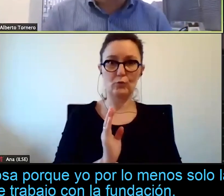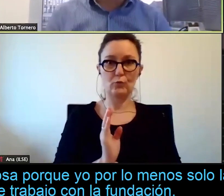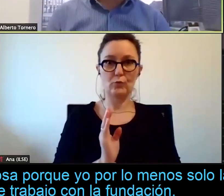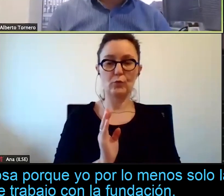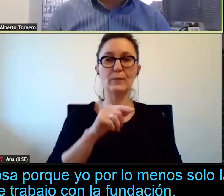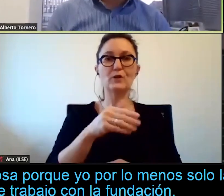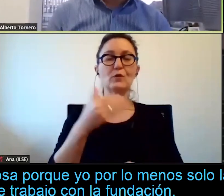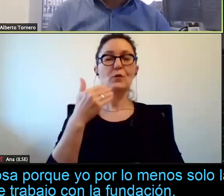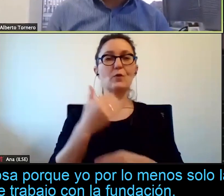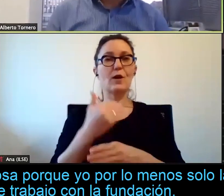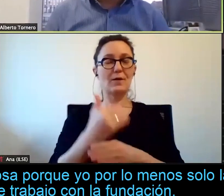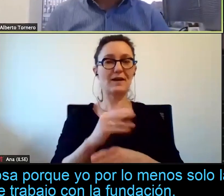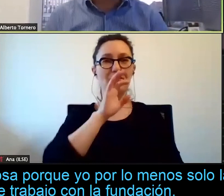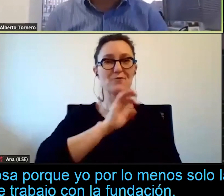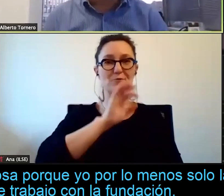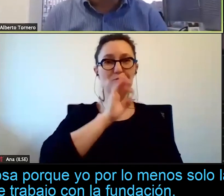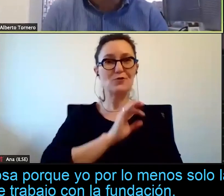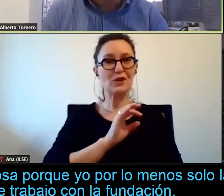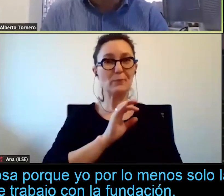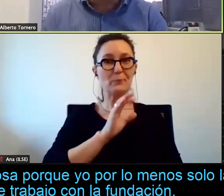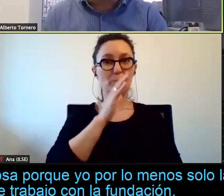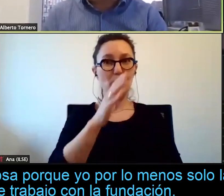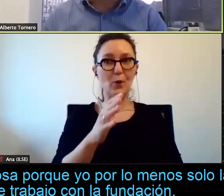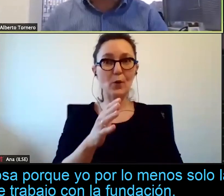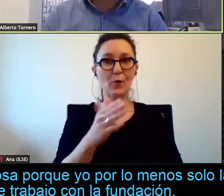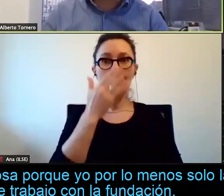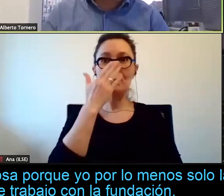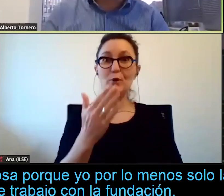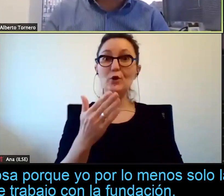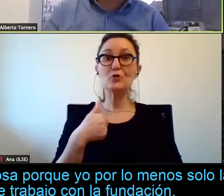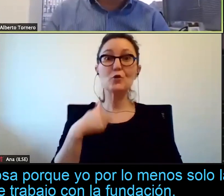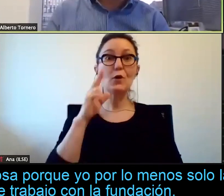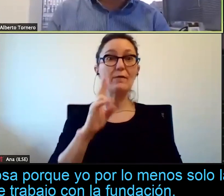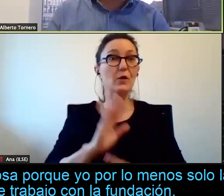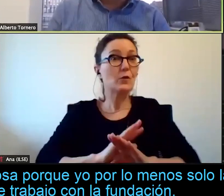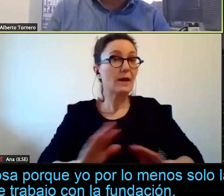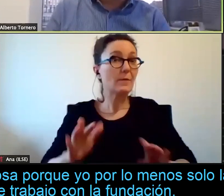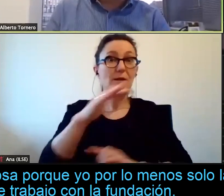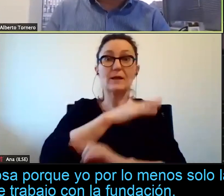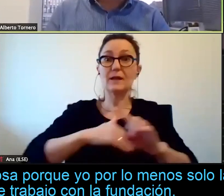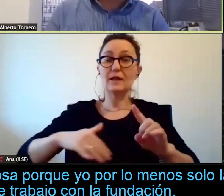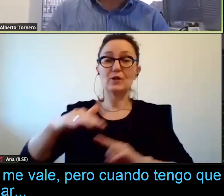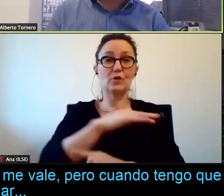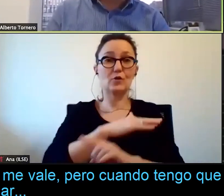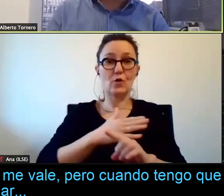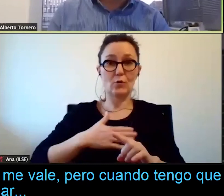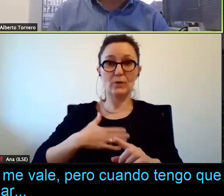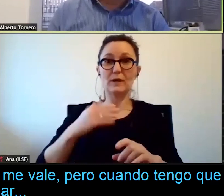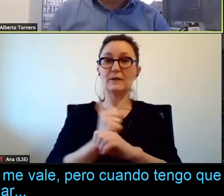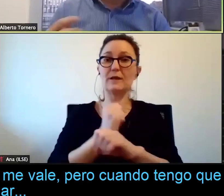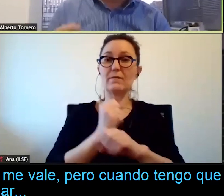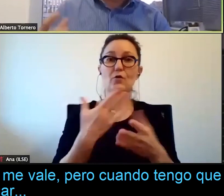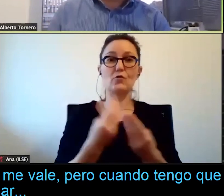porque es una barrera que yo por lo menos solo la conozco en los entornos, en el entorno en el que trabajo con la fundación. Es